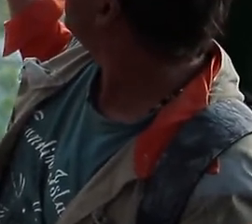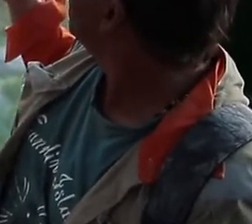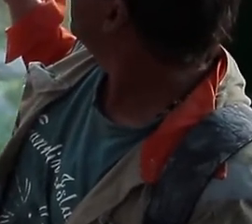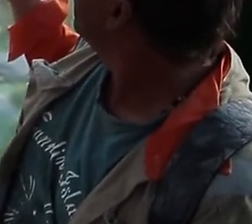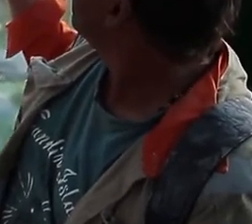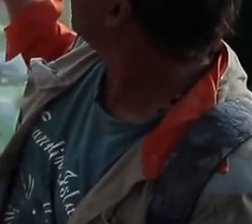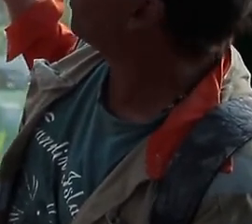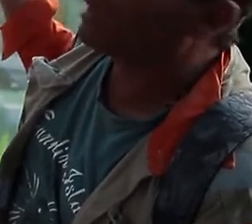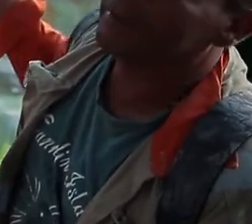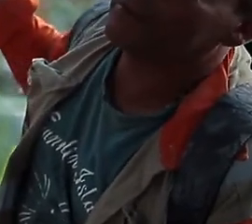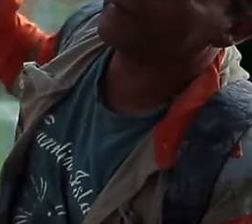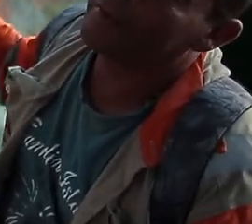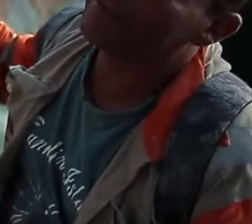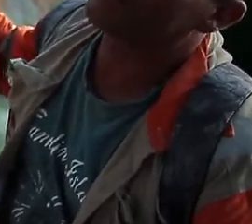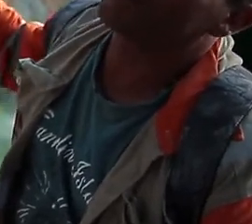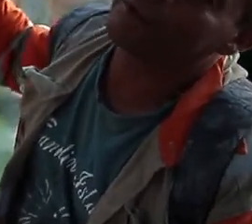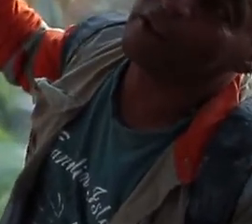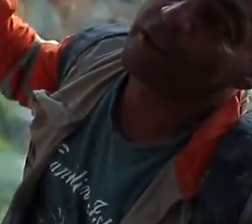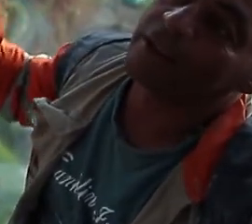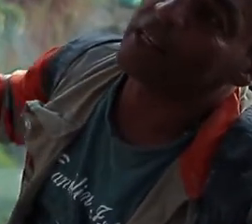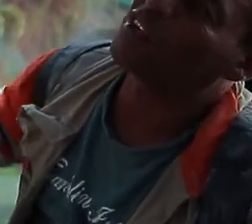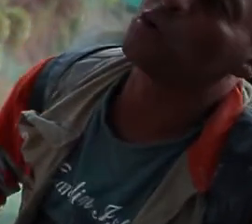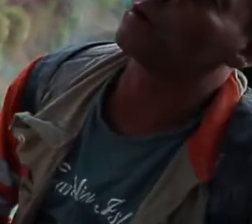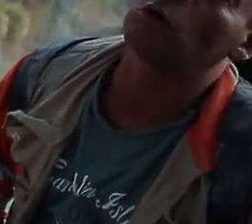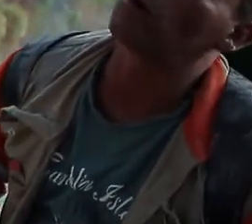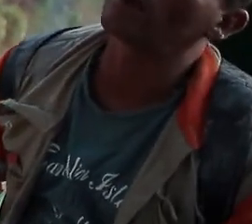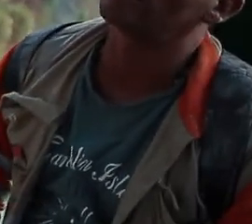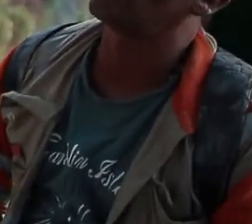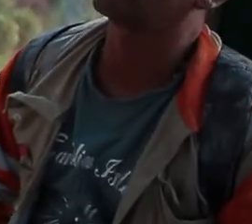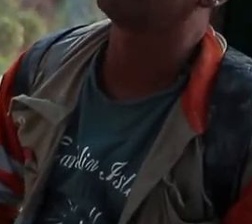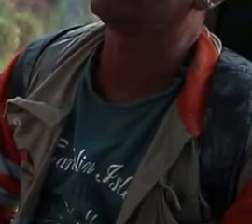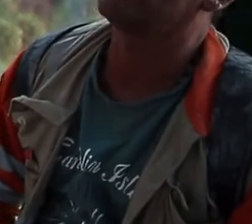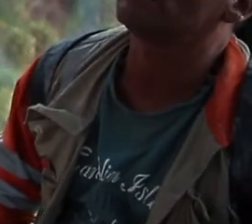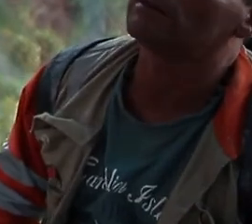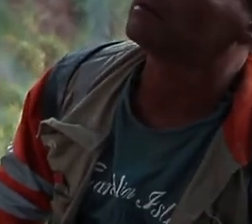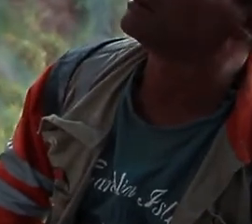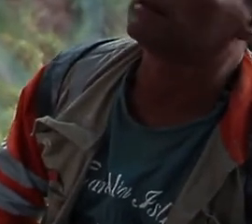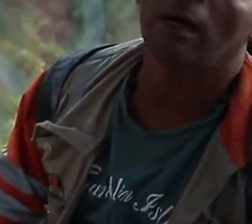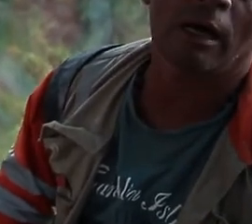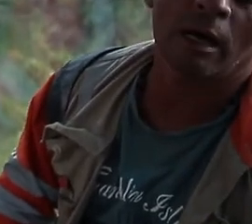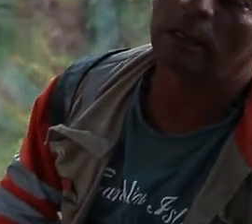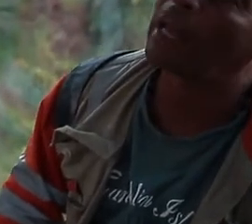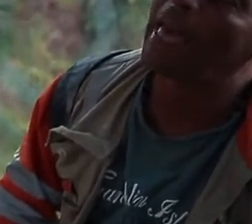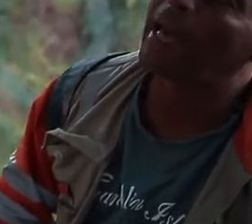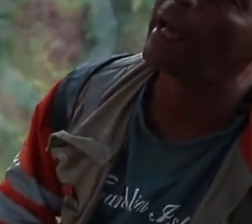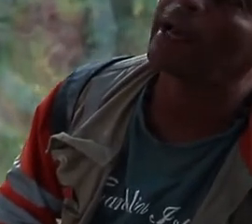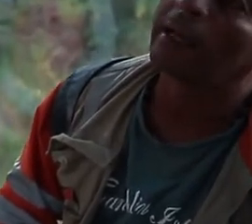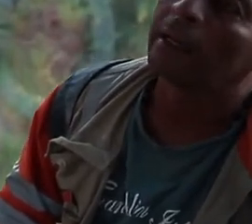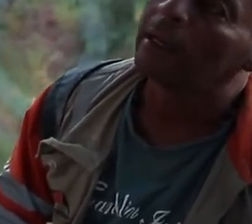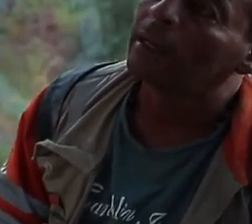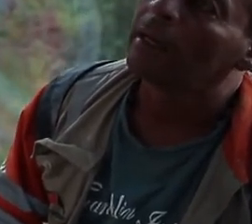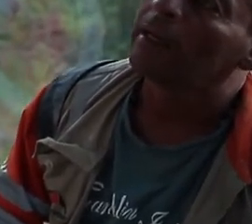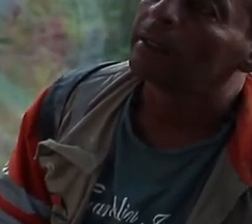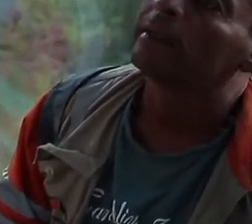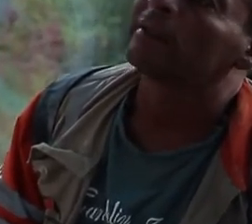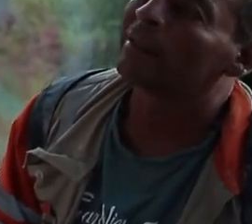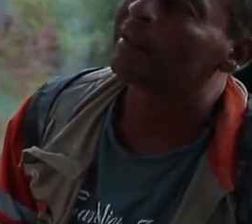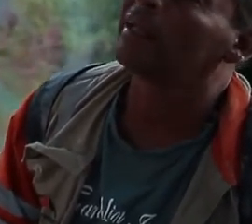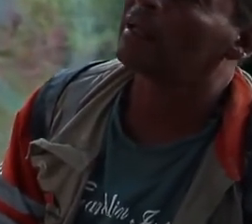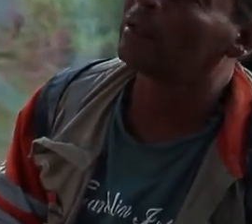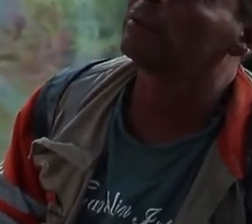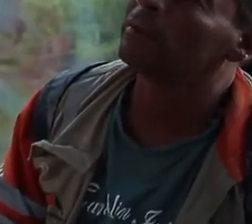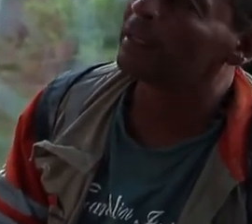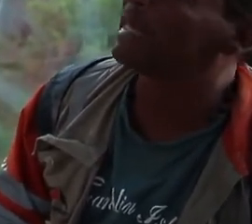Poquito, no nos toca. Por un camino después de que el gobierno no arregla el camino. No, pero puro camino de